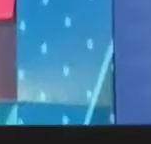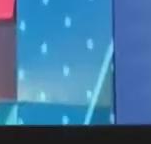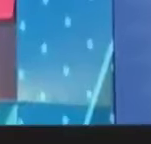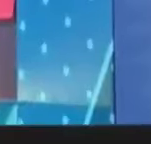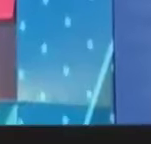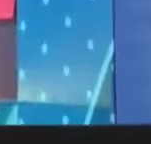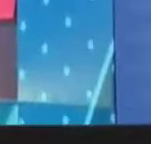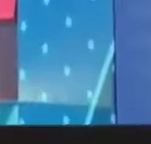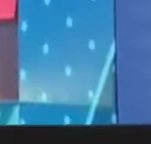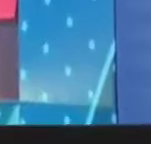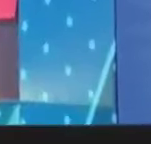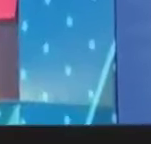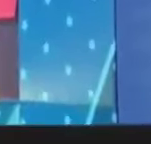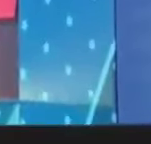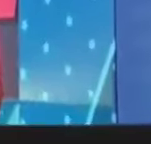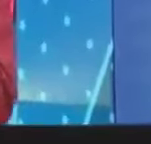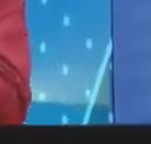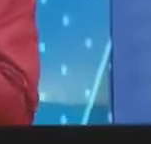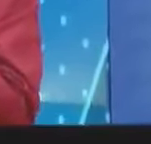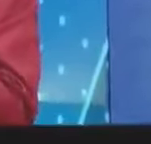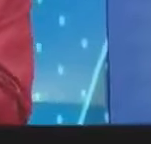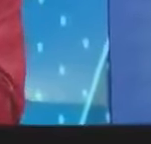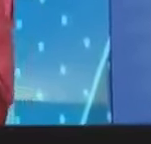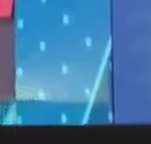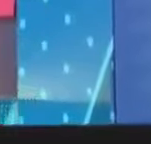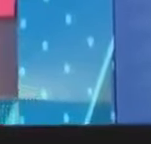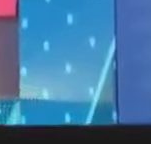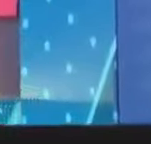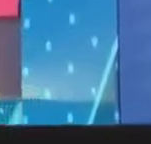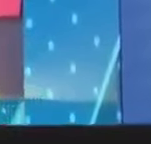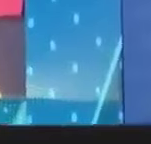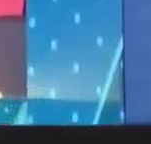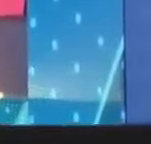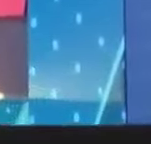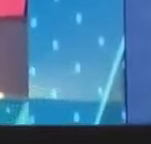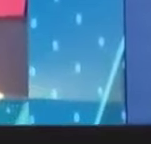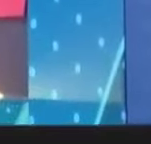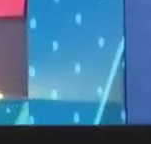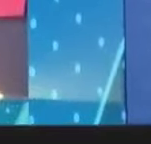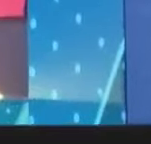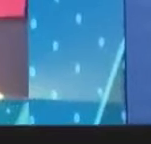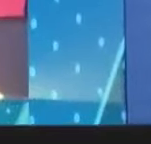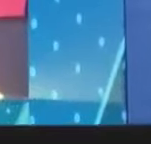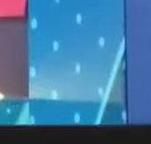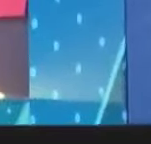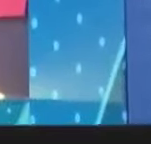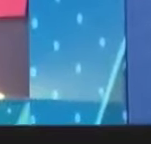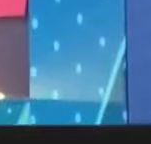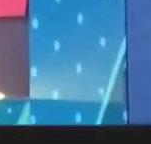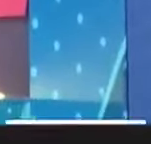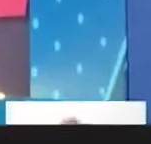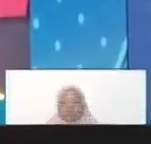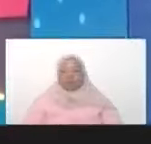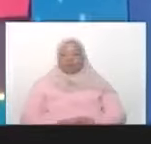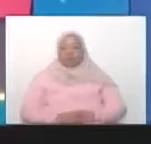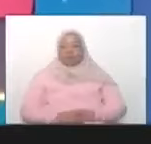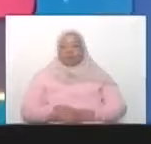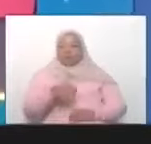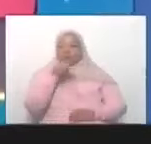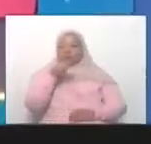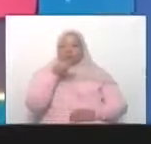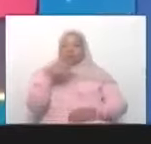Ah, lo que ustedes estaban viendo es la selección de gaiteros récord